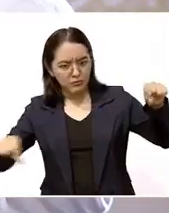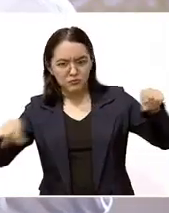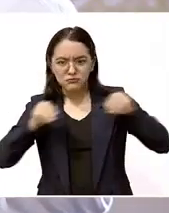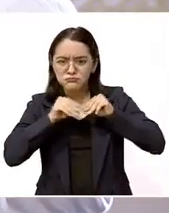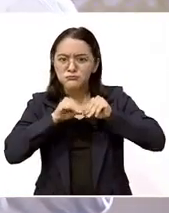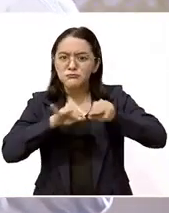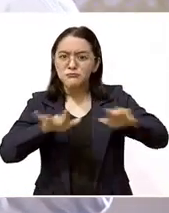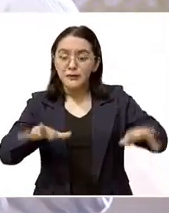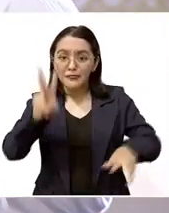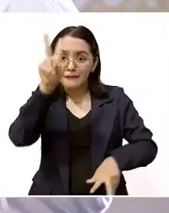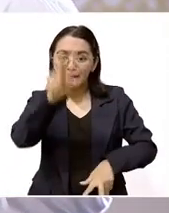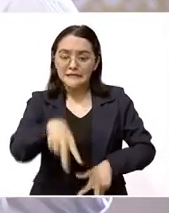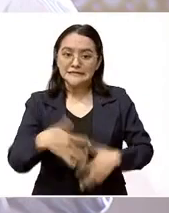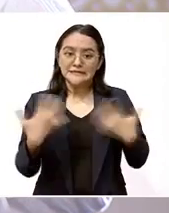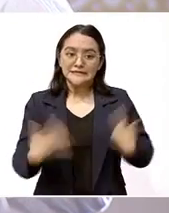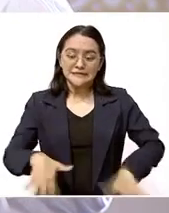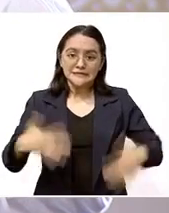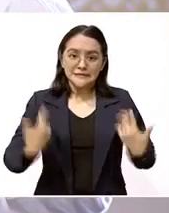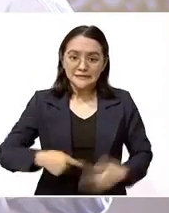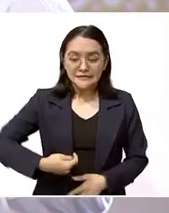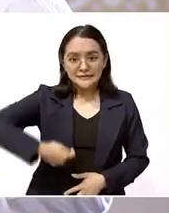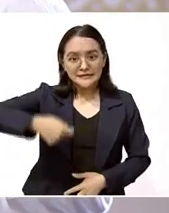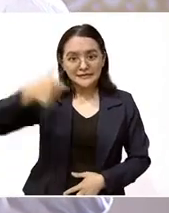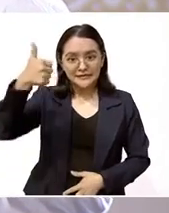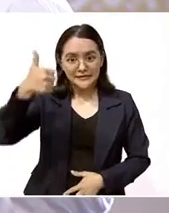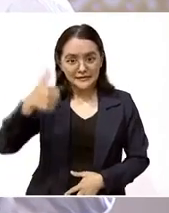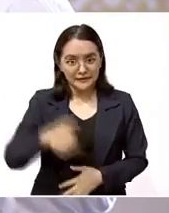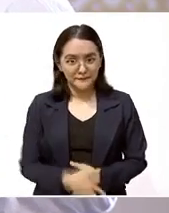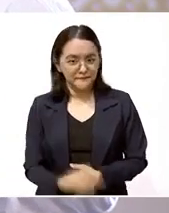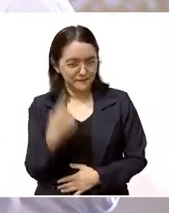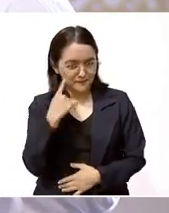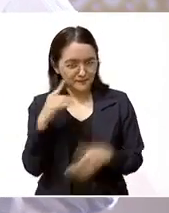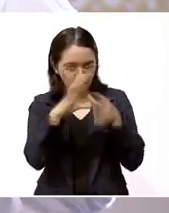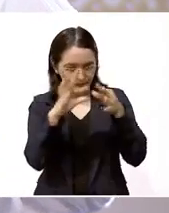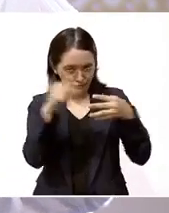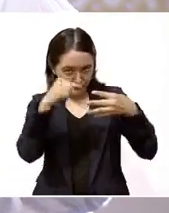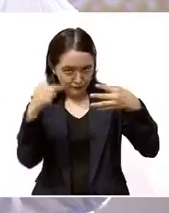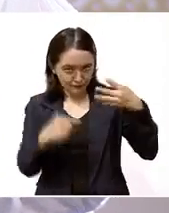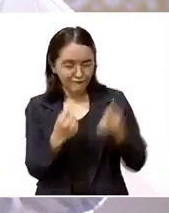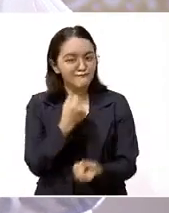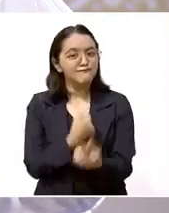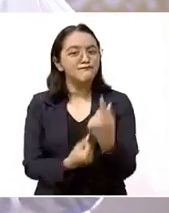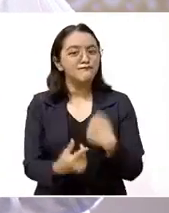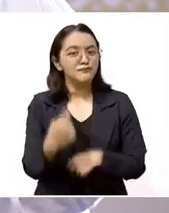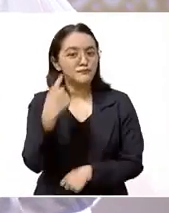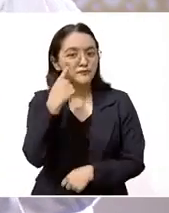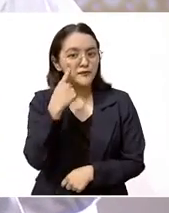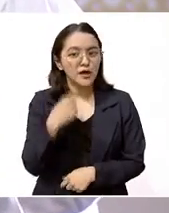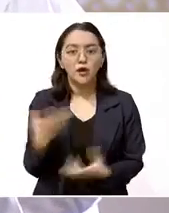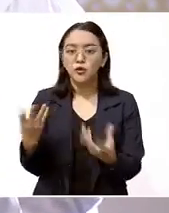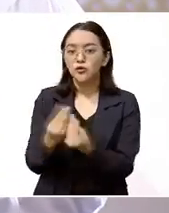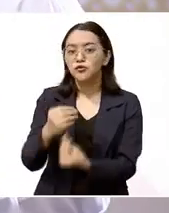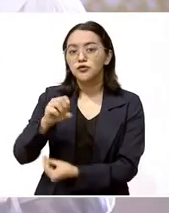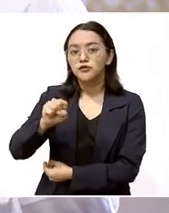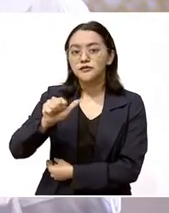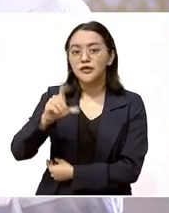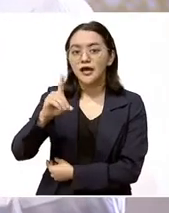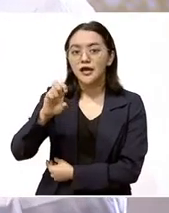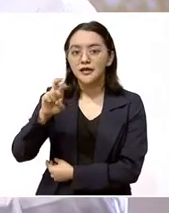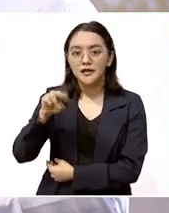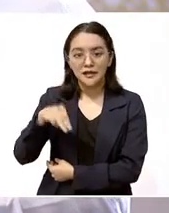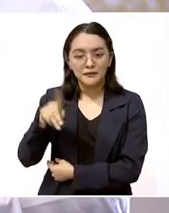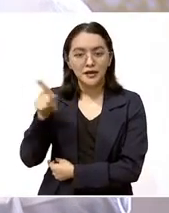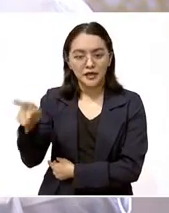son inéditos. Detallo rápidamente algunos. A través de la SADER, en programas